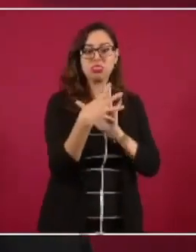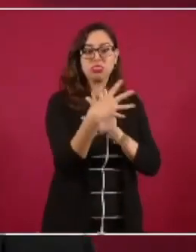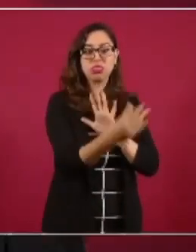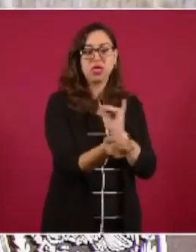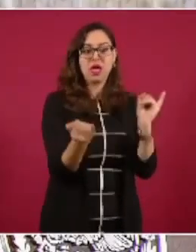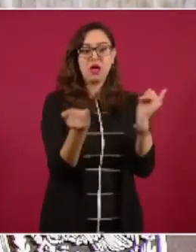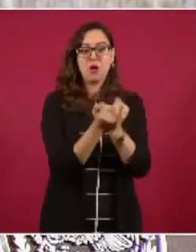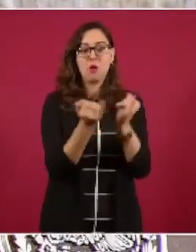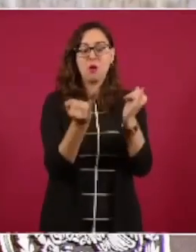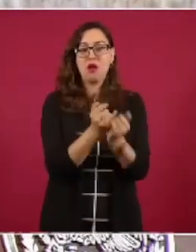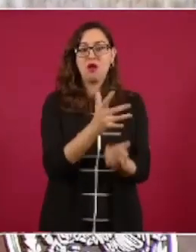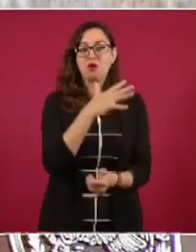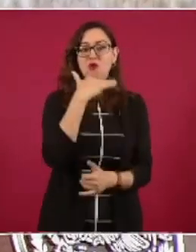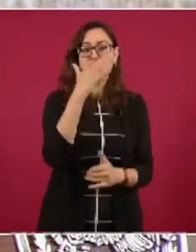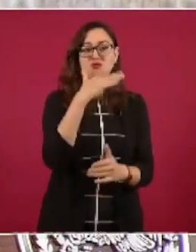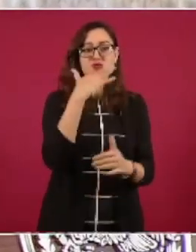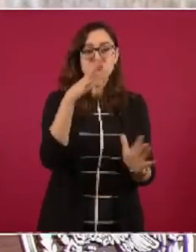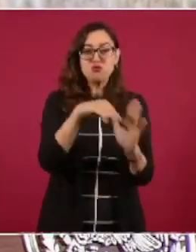porque sí nos ha costado.